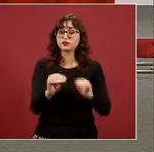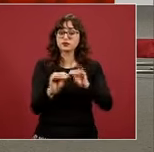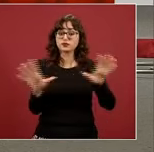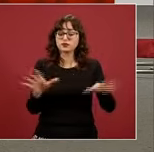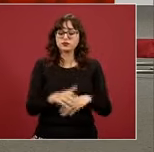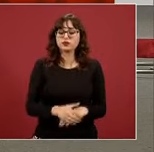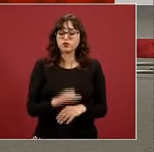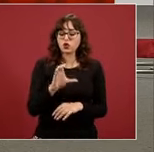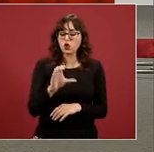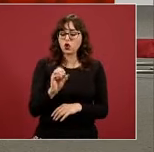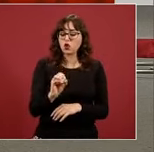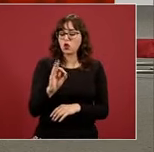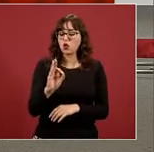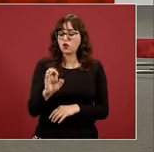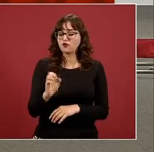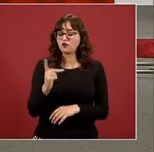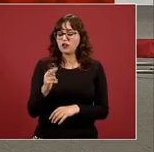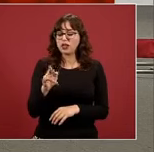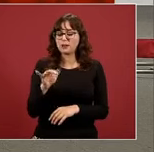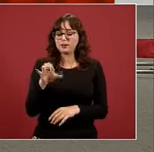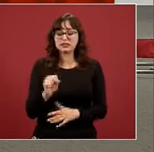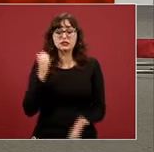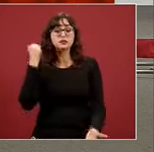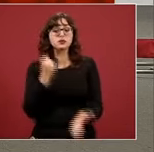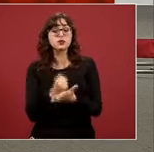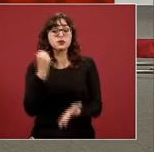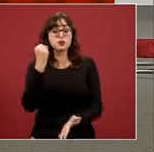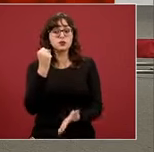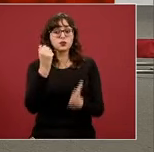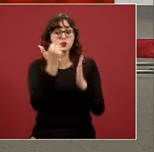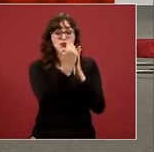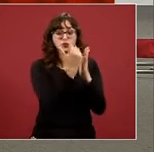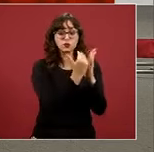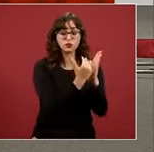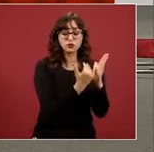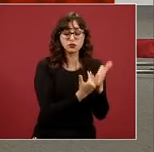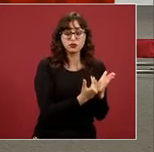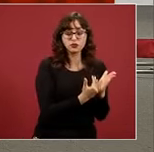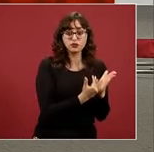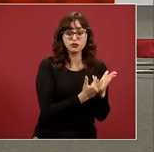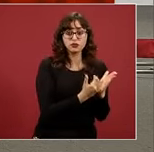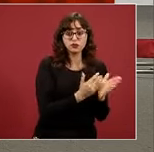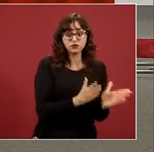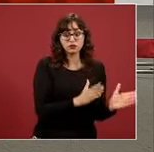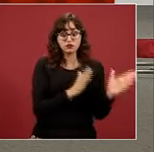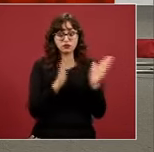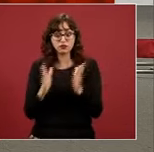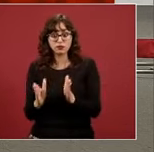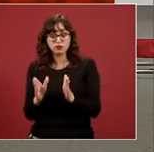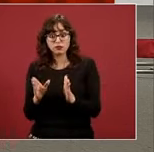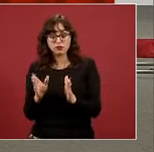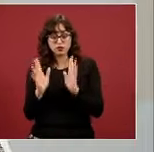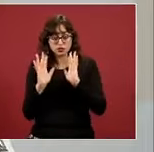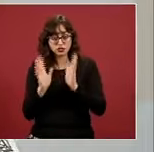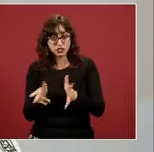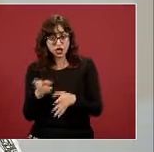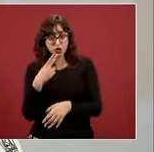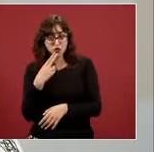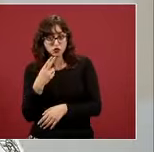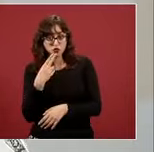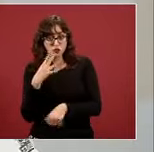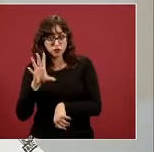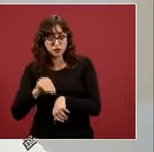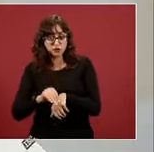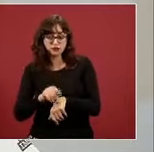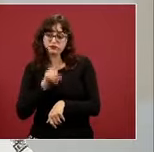COFEPRIS autorizó fue el protocolo, no el uso del tratamiento de plasma convaleciente como un tratamiento específico. Es